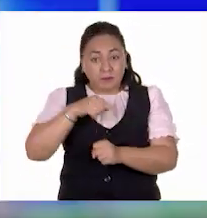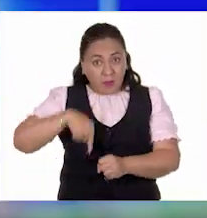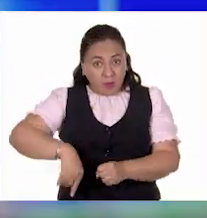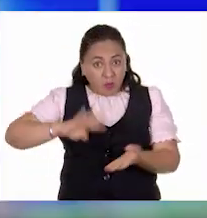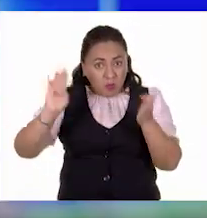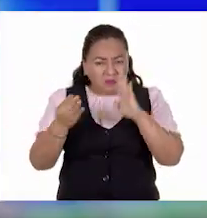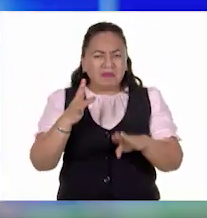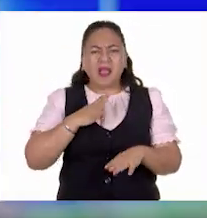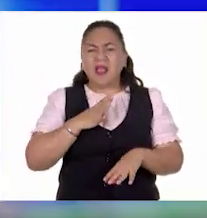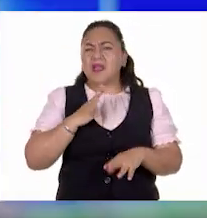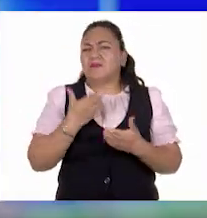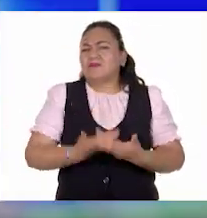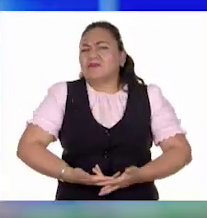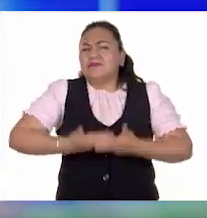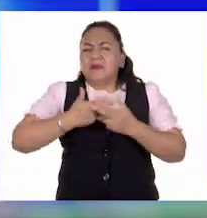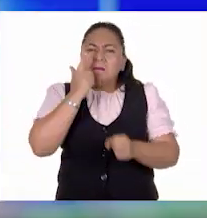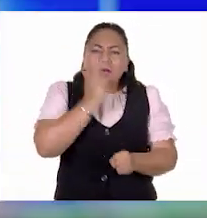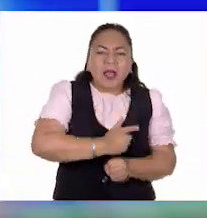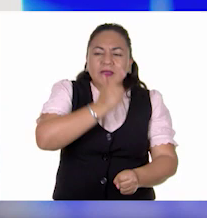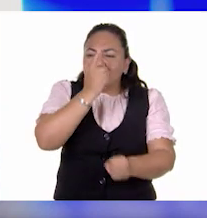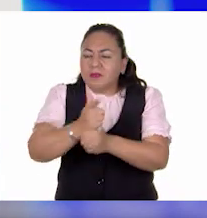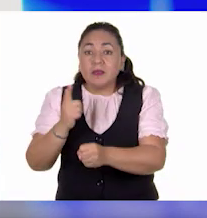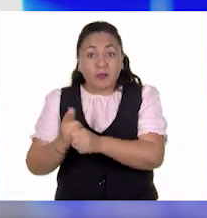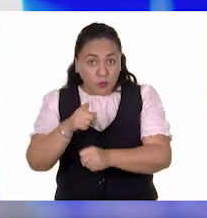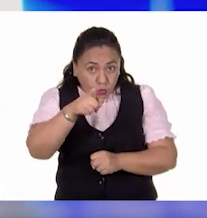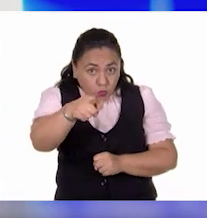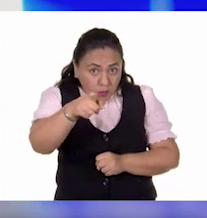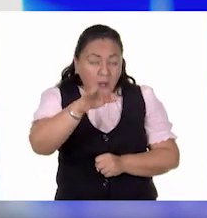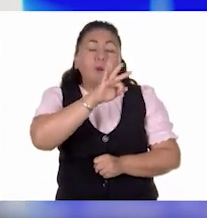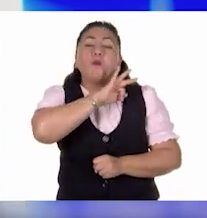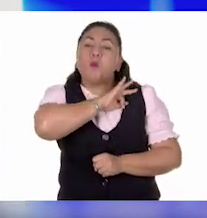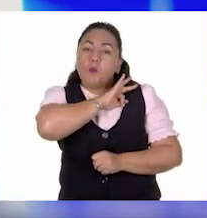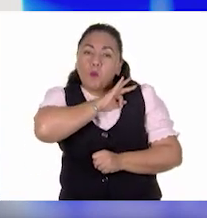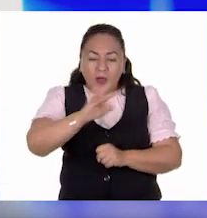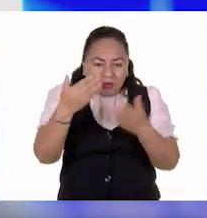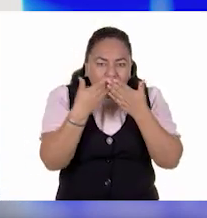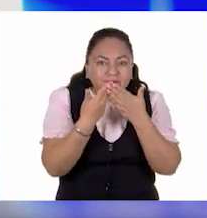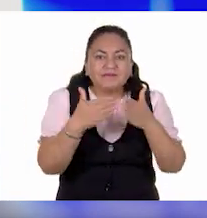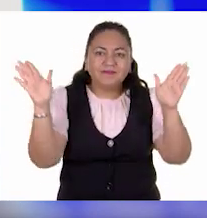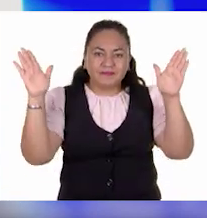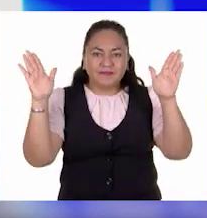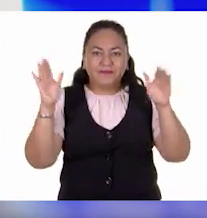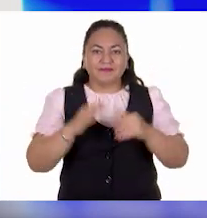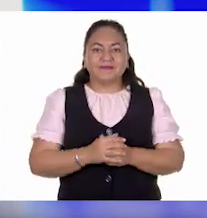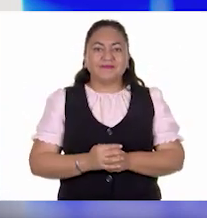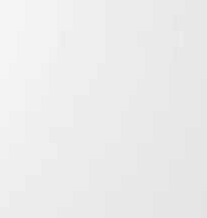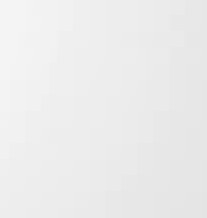mundo cada vez hay más cosas por descubrir y tú puedes ser la llave de ese conocimiento.